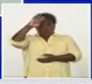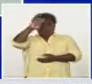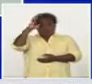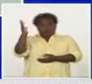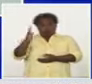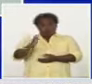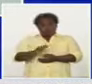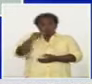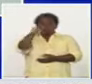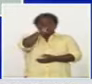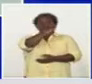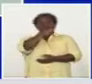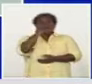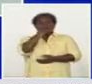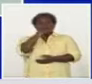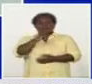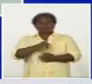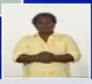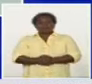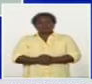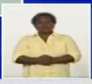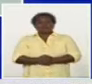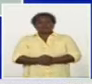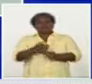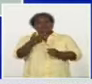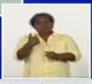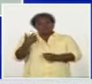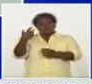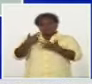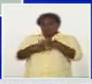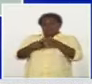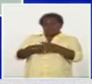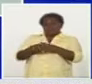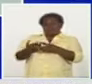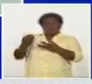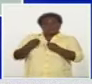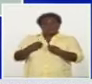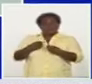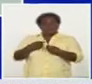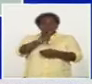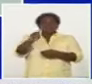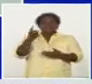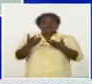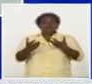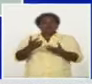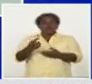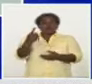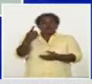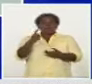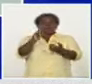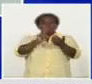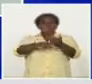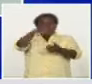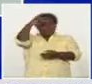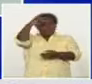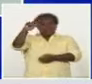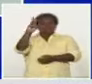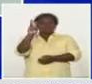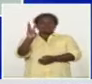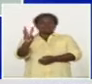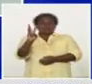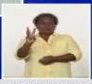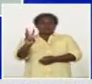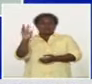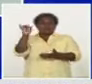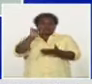de Rusia. Me rectifican acá que en Cienfuegos también hay en Palmira 3 casos importados de